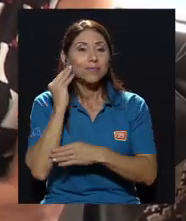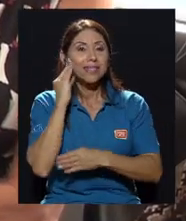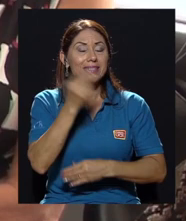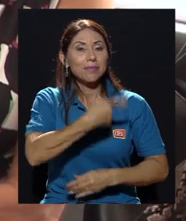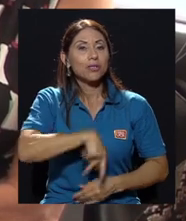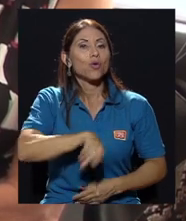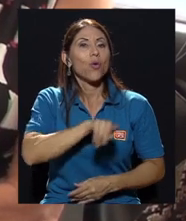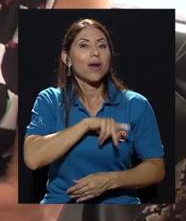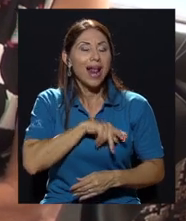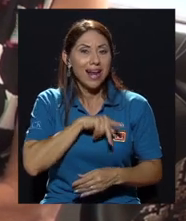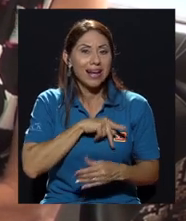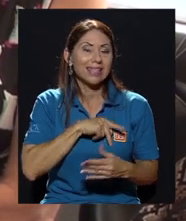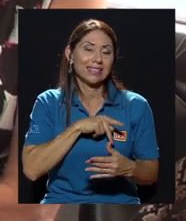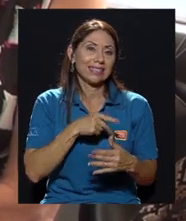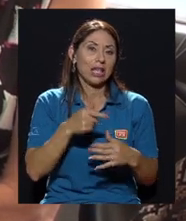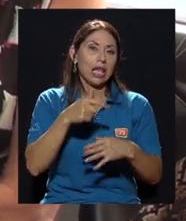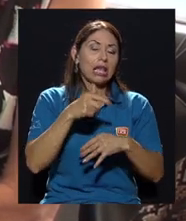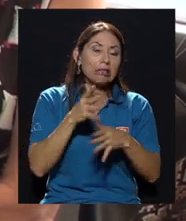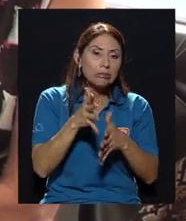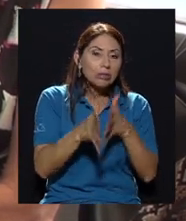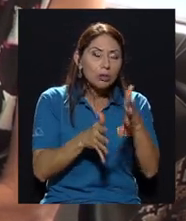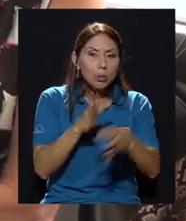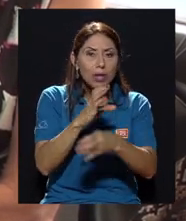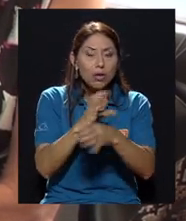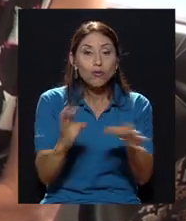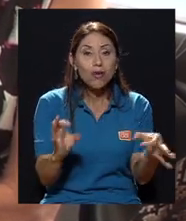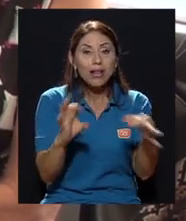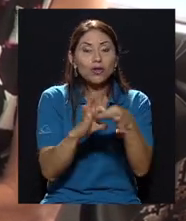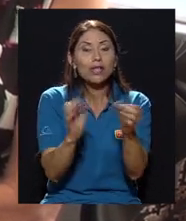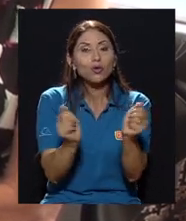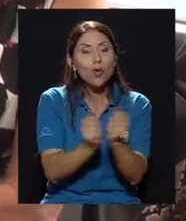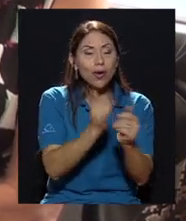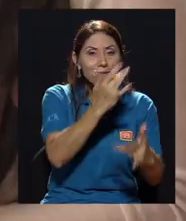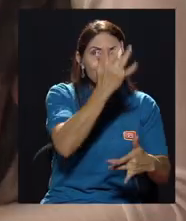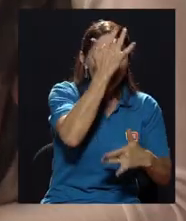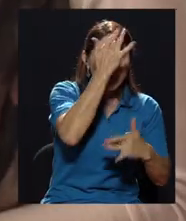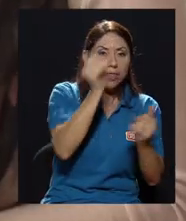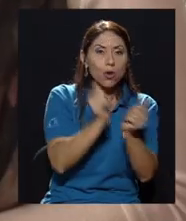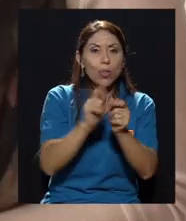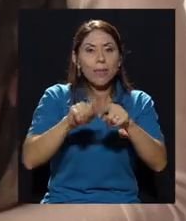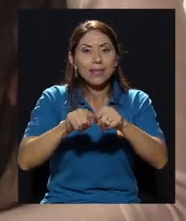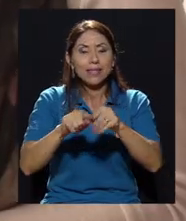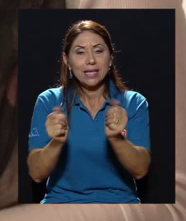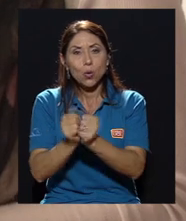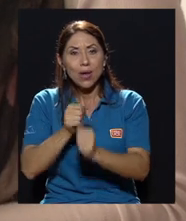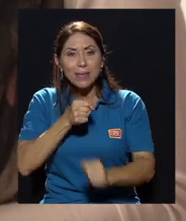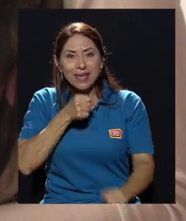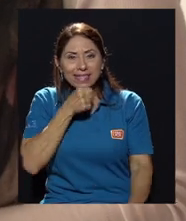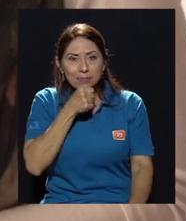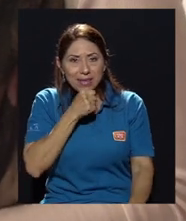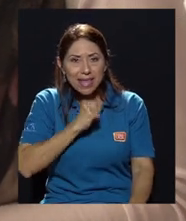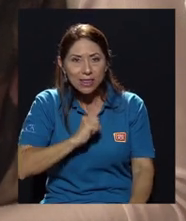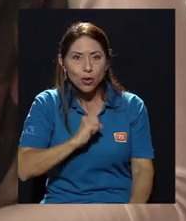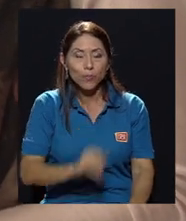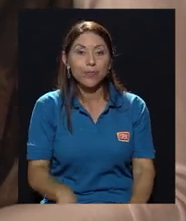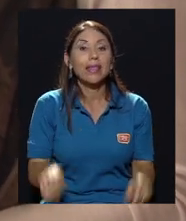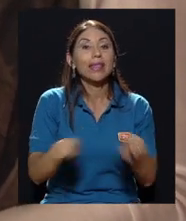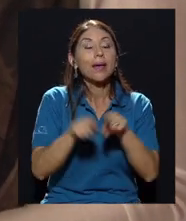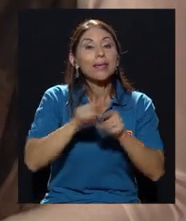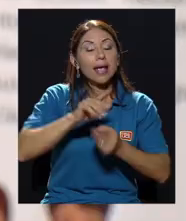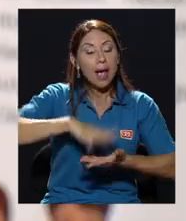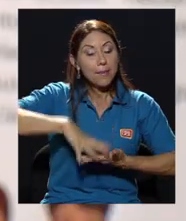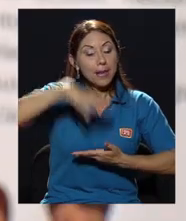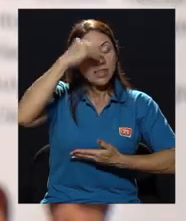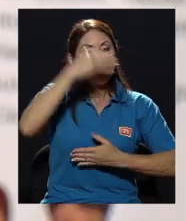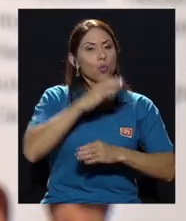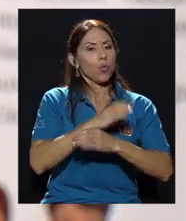sus experiencias personales durante el cuidado relacionadas con procesos de enfermedad, dependencia y envejecimiento. Aprendiendo